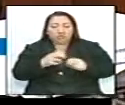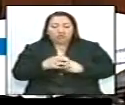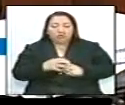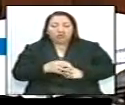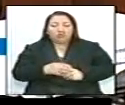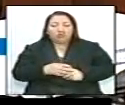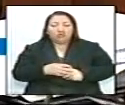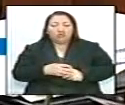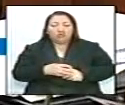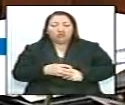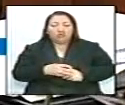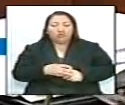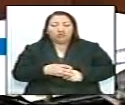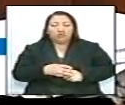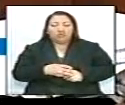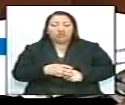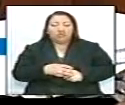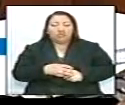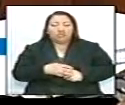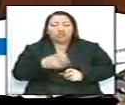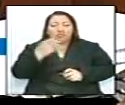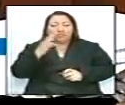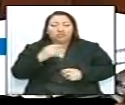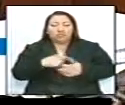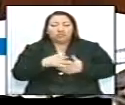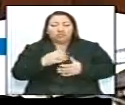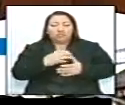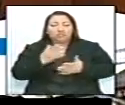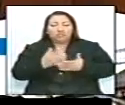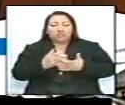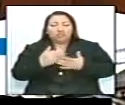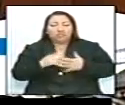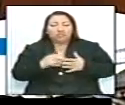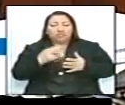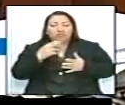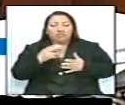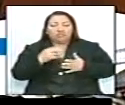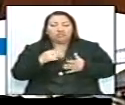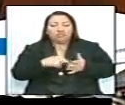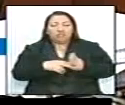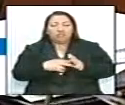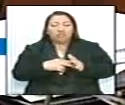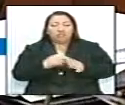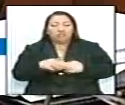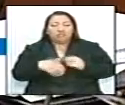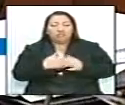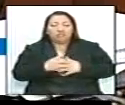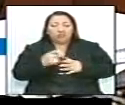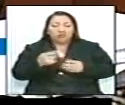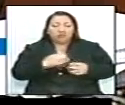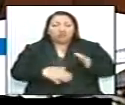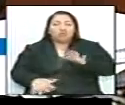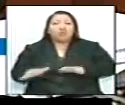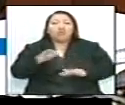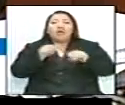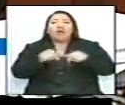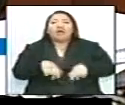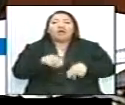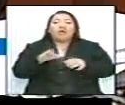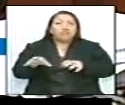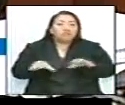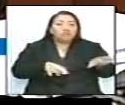con 2 peritajes. No, para que sepan la coyuntura, hay que la gente tiene que saber cómo se mueven acá las